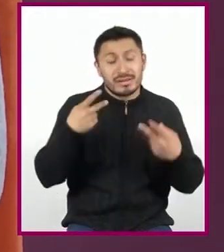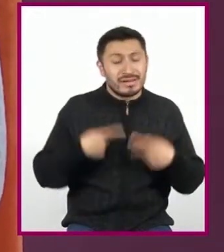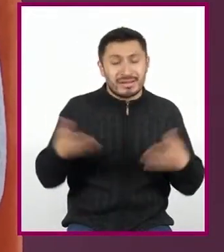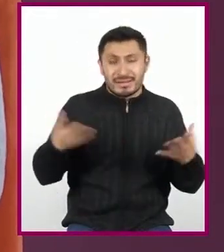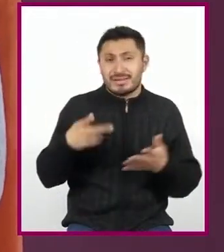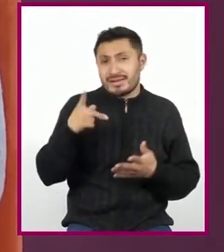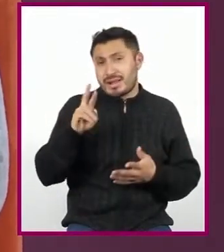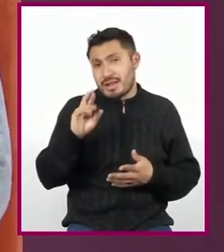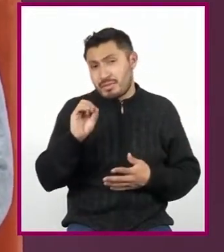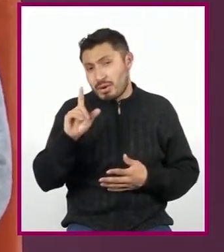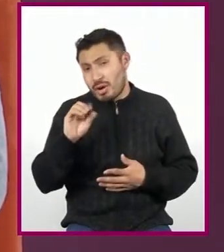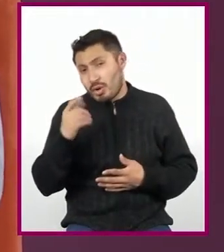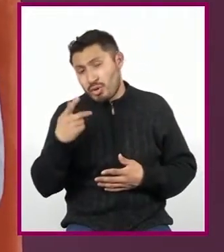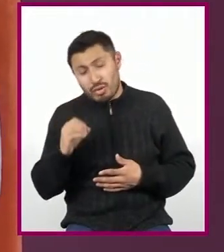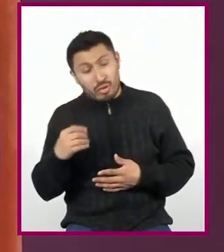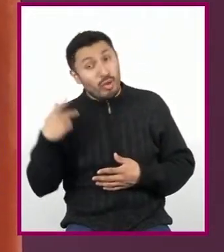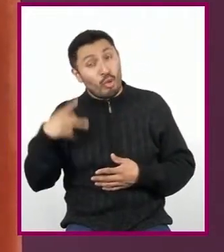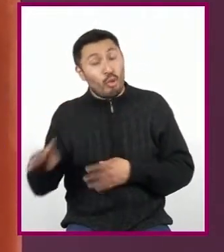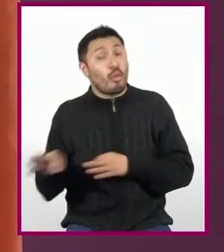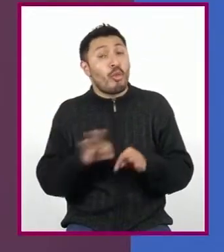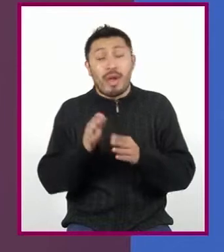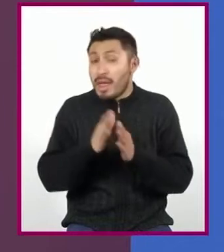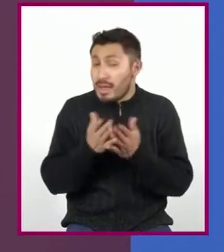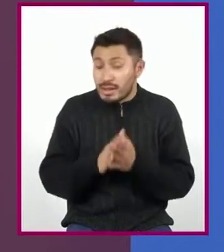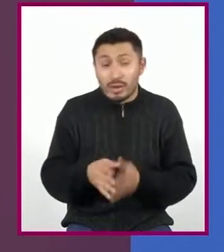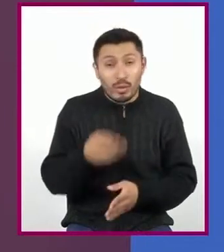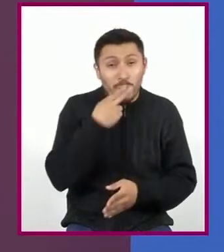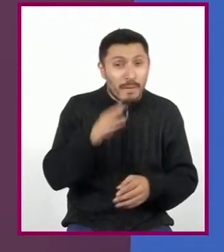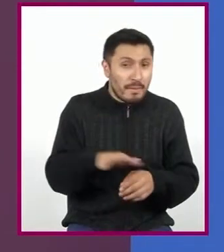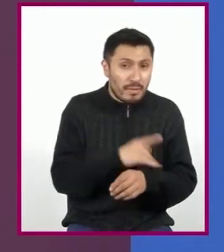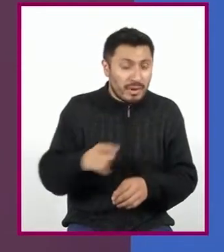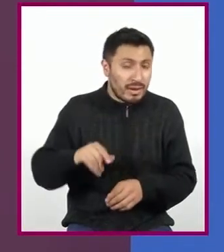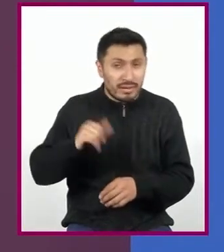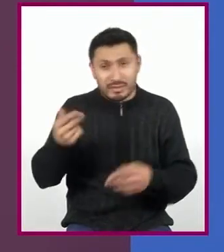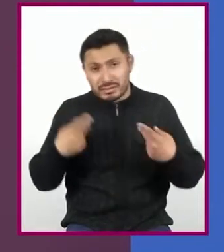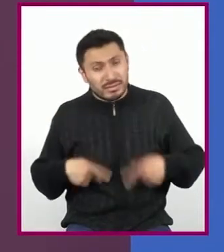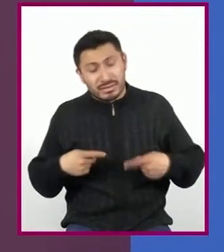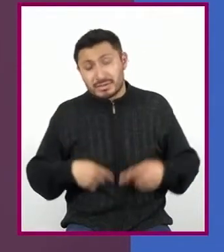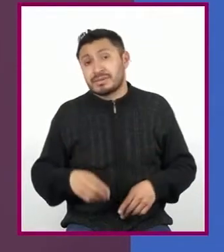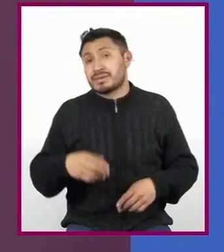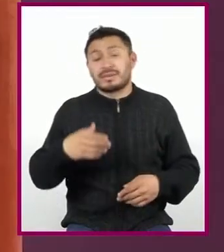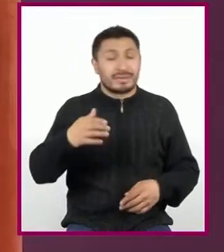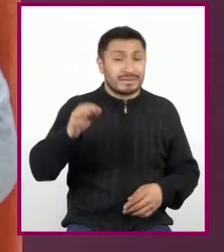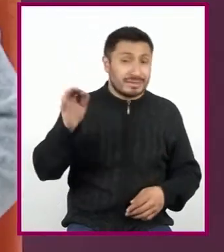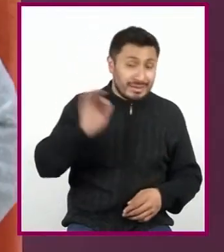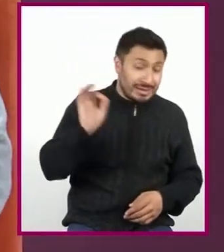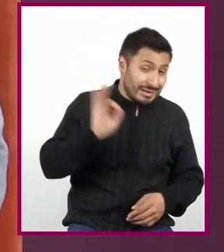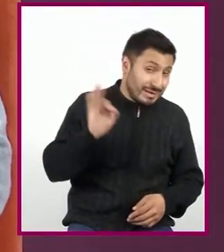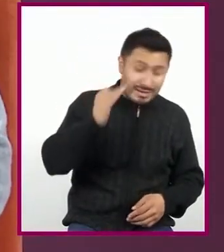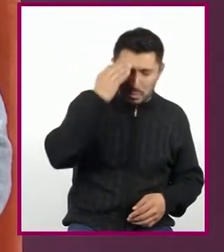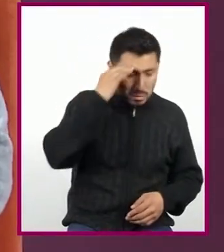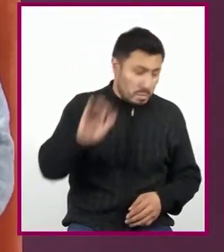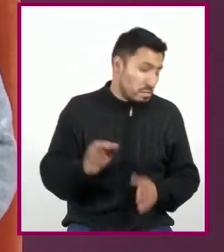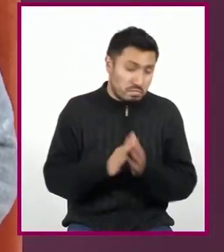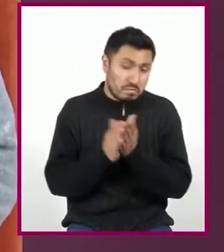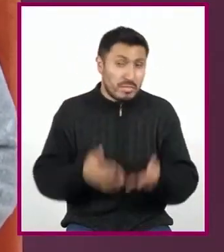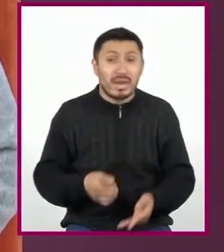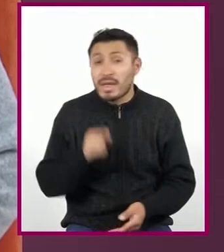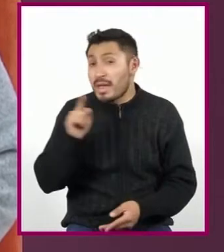obra. ¿Para qué la hiciste? ¿Por qué la hiciste? ¿En qué contexto se realizó? Y